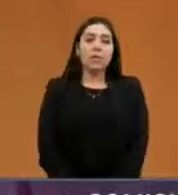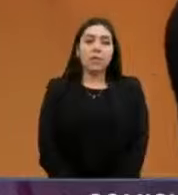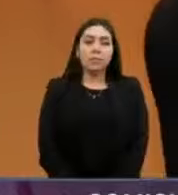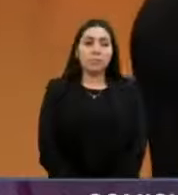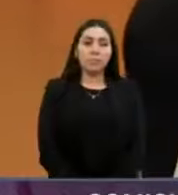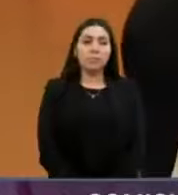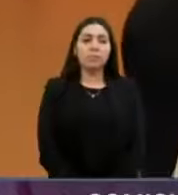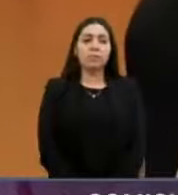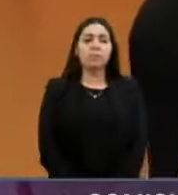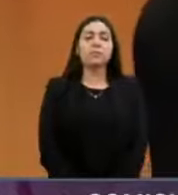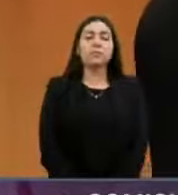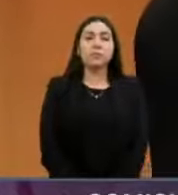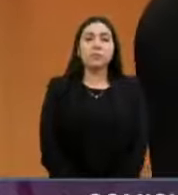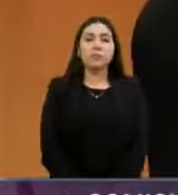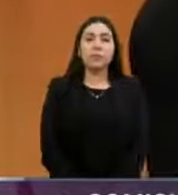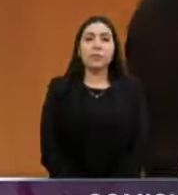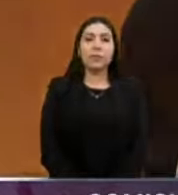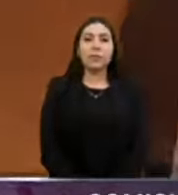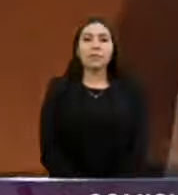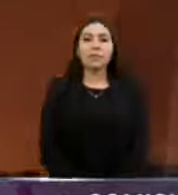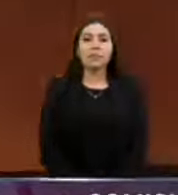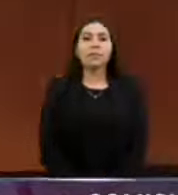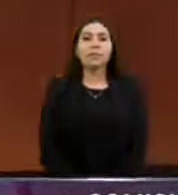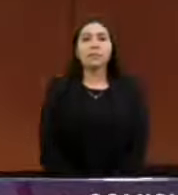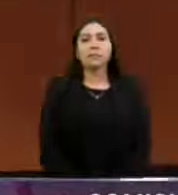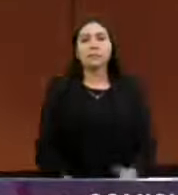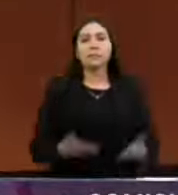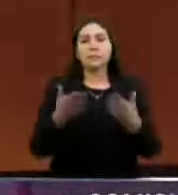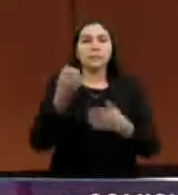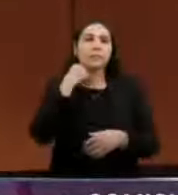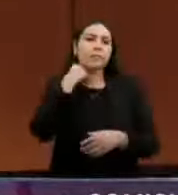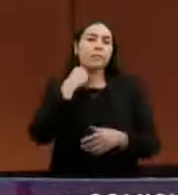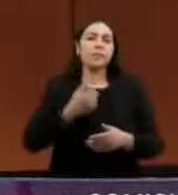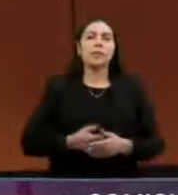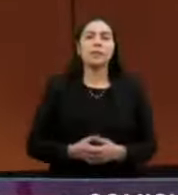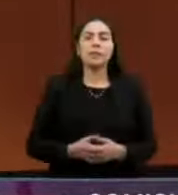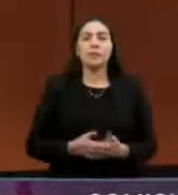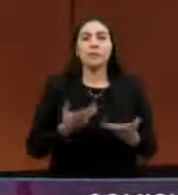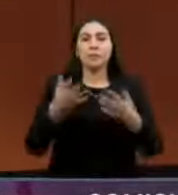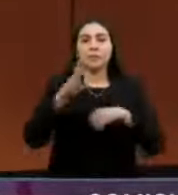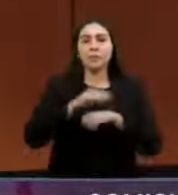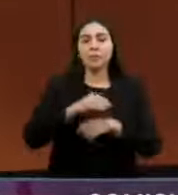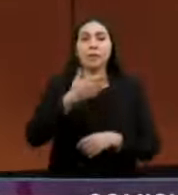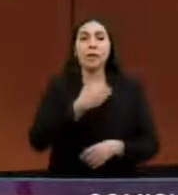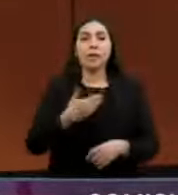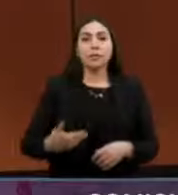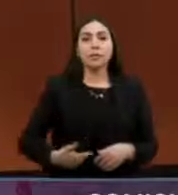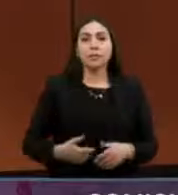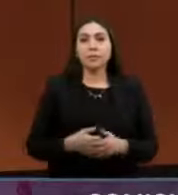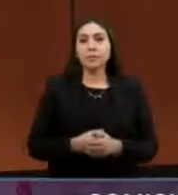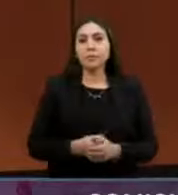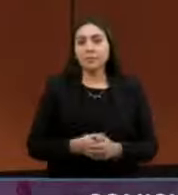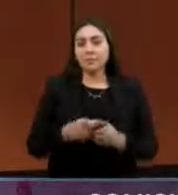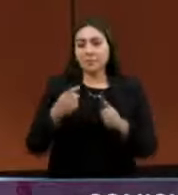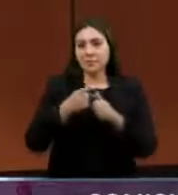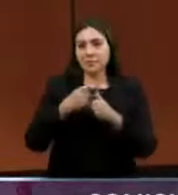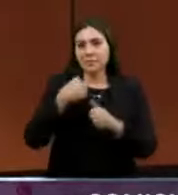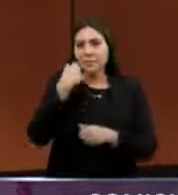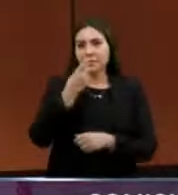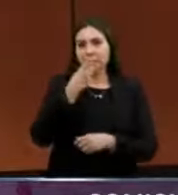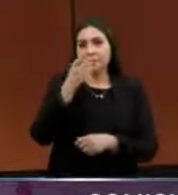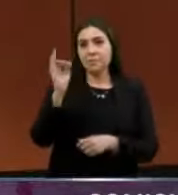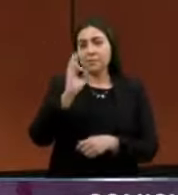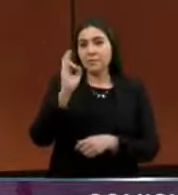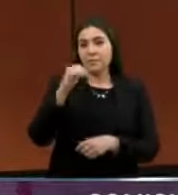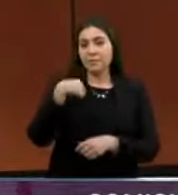Adelante, senador. Con su venia, presidenta, primero que nada déjeme decirle que probablemente este sea mi último discurso